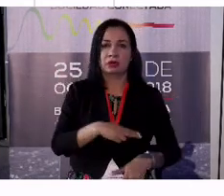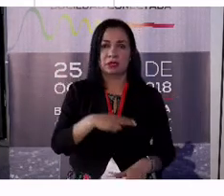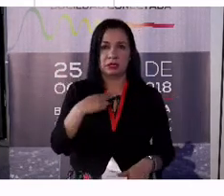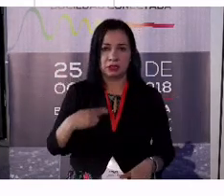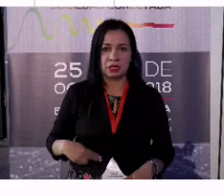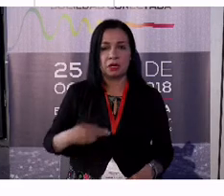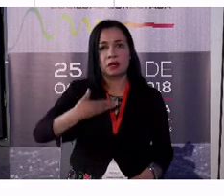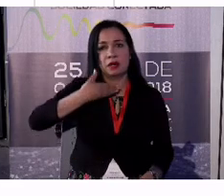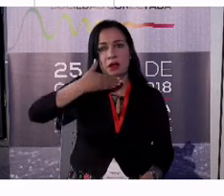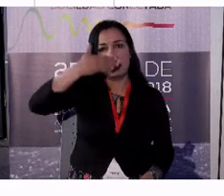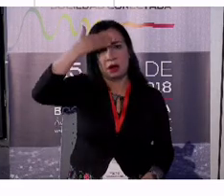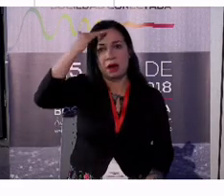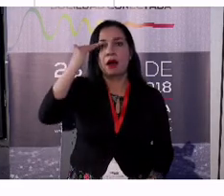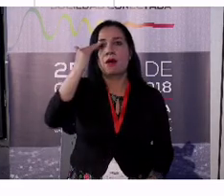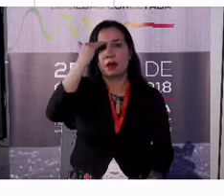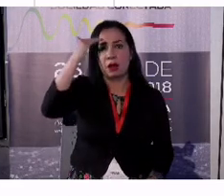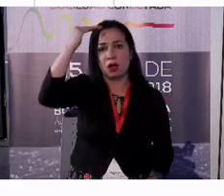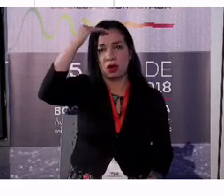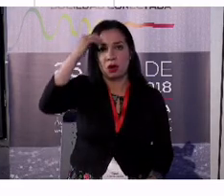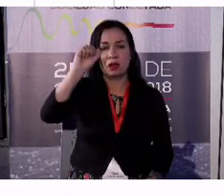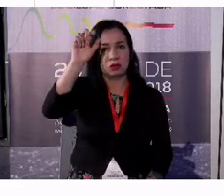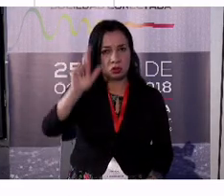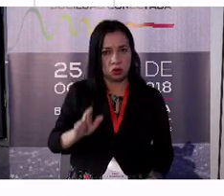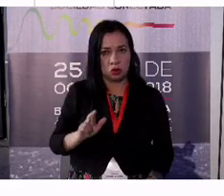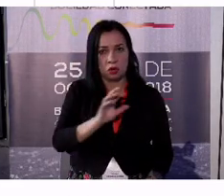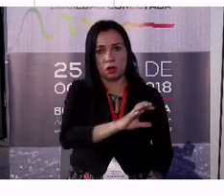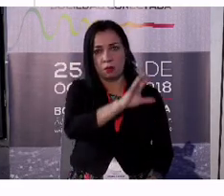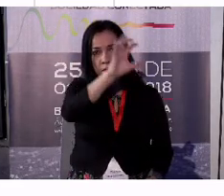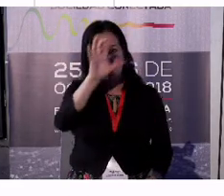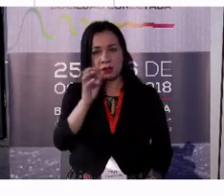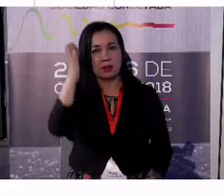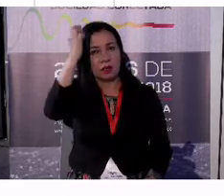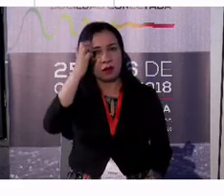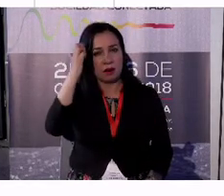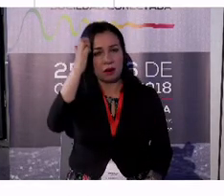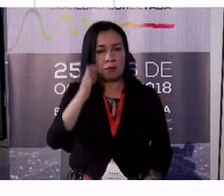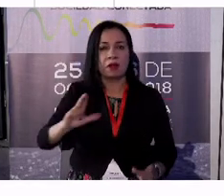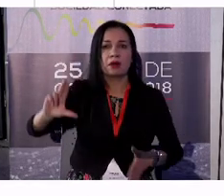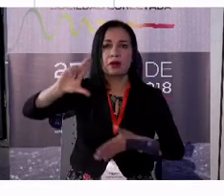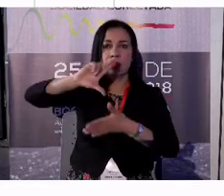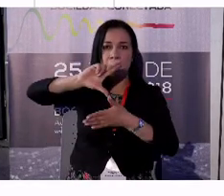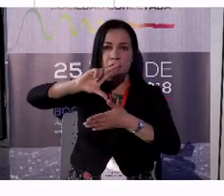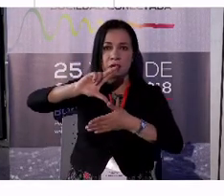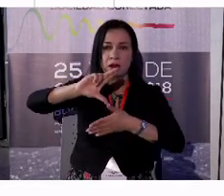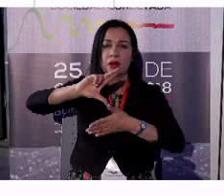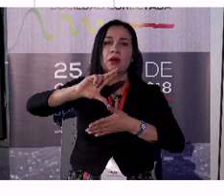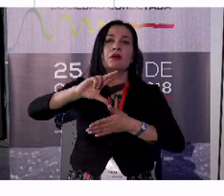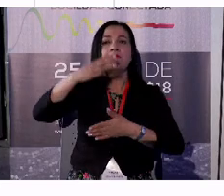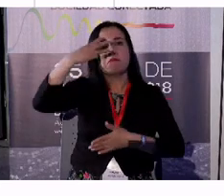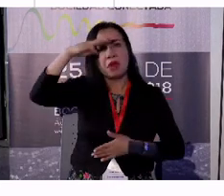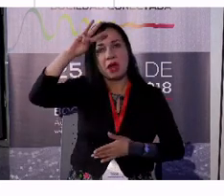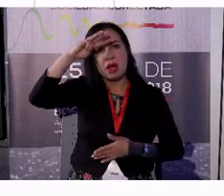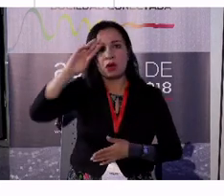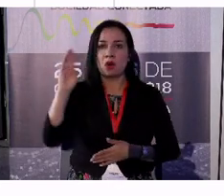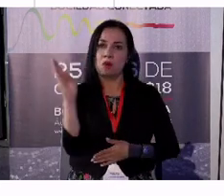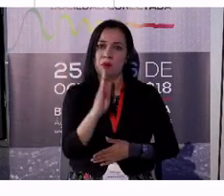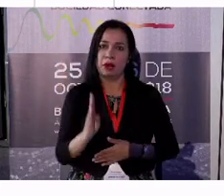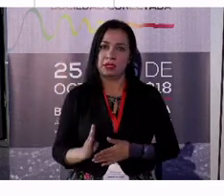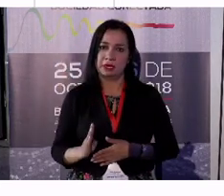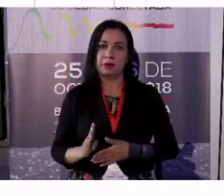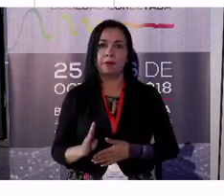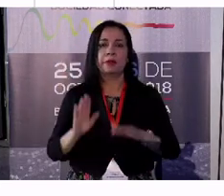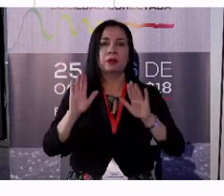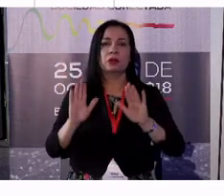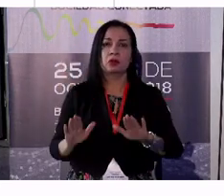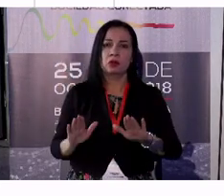del Sur y luego algunos otros países de Europa, incluido quizás algunos de América Latina, puede ser México, puede ser Brasil. Ha habido